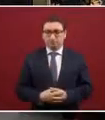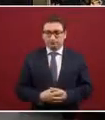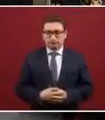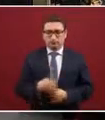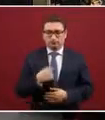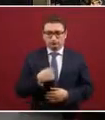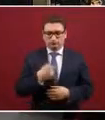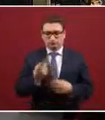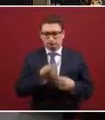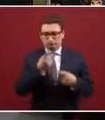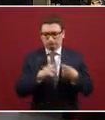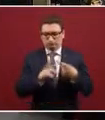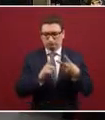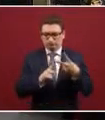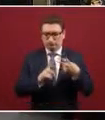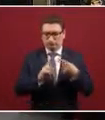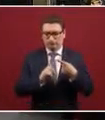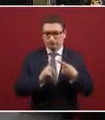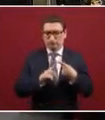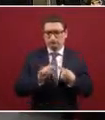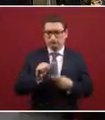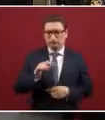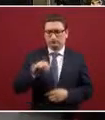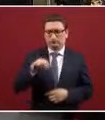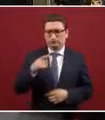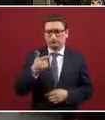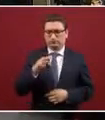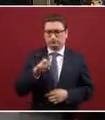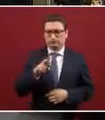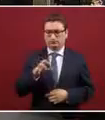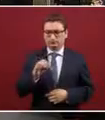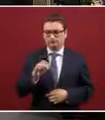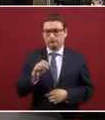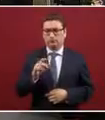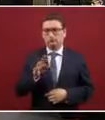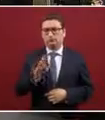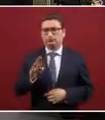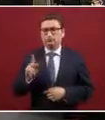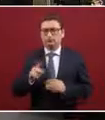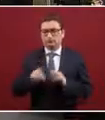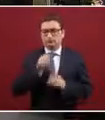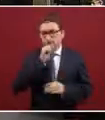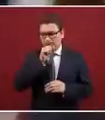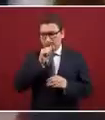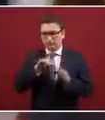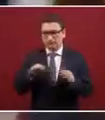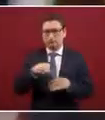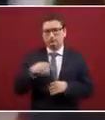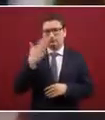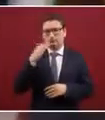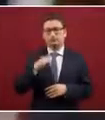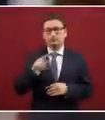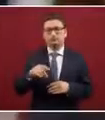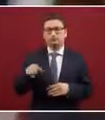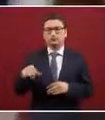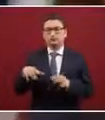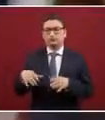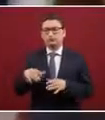Tengo dos preguntas. La primera, Alejandro Piñón de Mega Noticias TVC. La primera tiene que ver con que la agencia Reuters